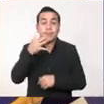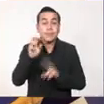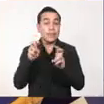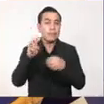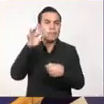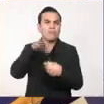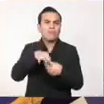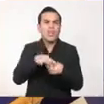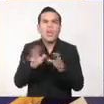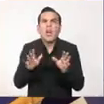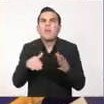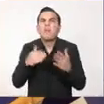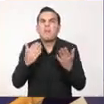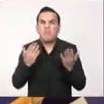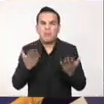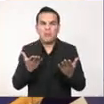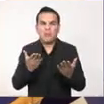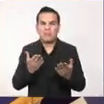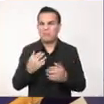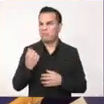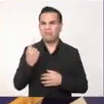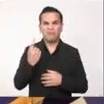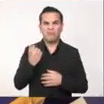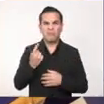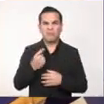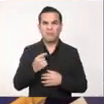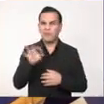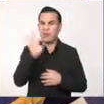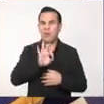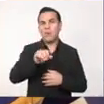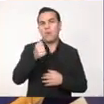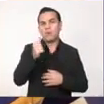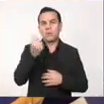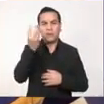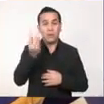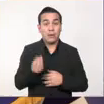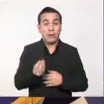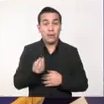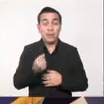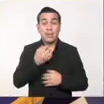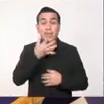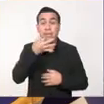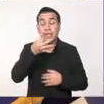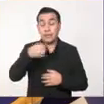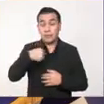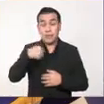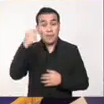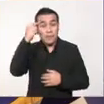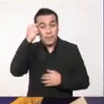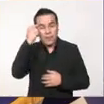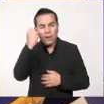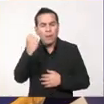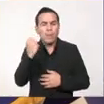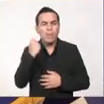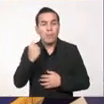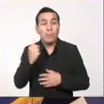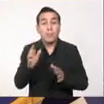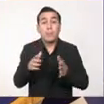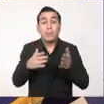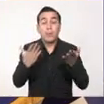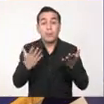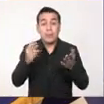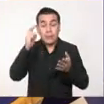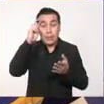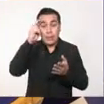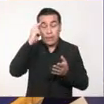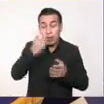elecciones. ¿Qué tiene que ver? Podemos haber hablado eso otro día, ¿no? Yo creo que es importante porque de ahí deriva